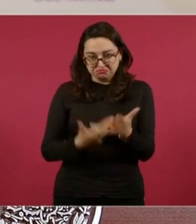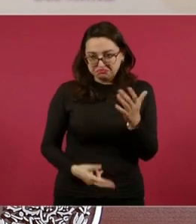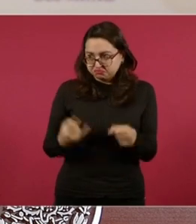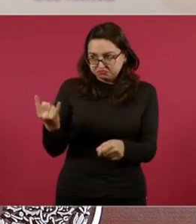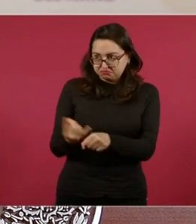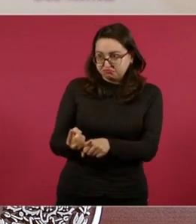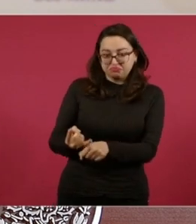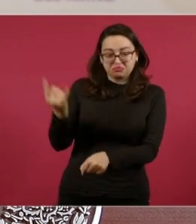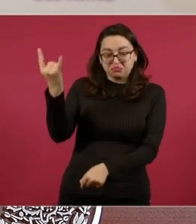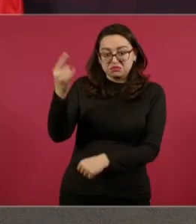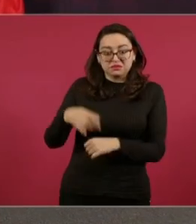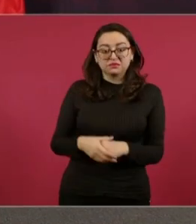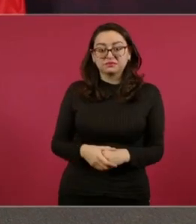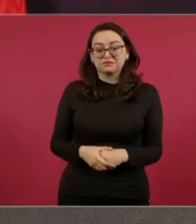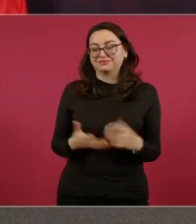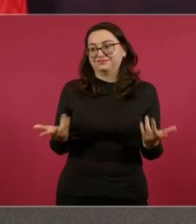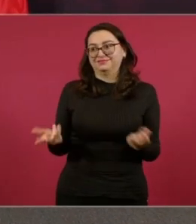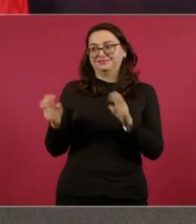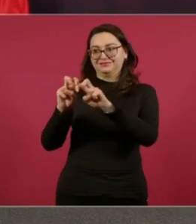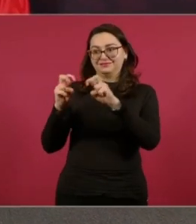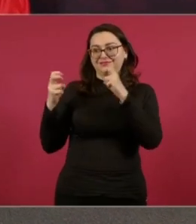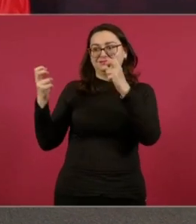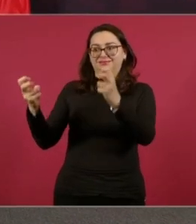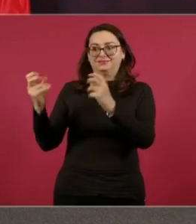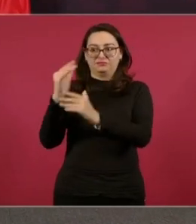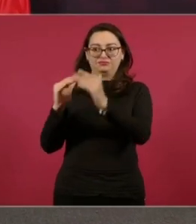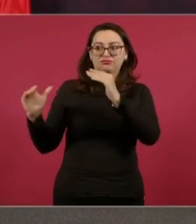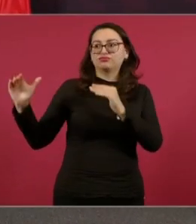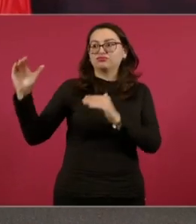los ministros de la Suprema Corte,